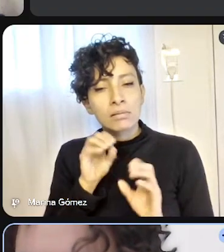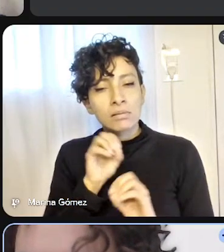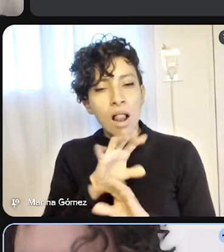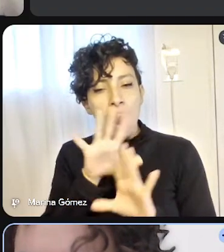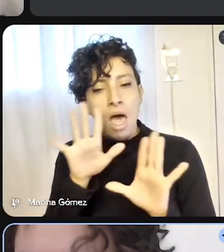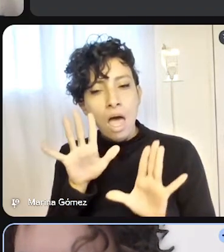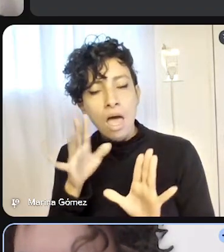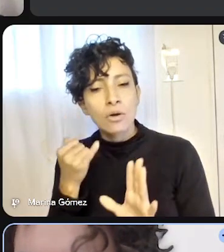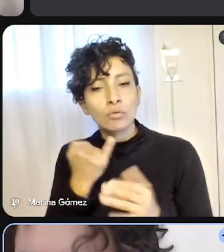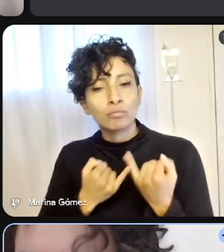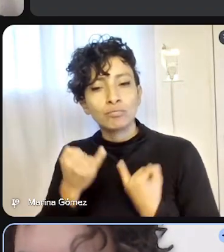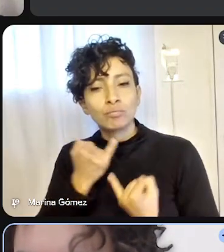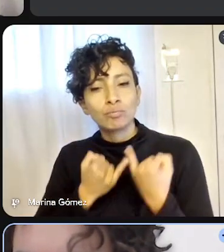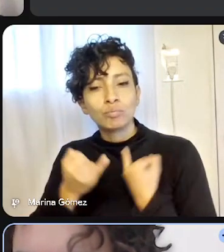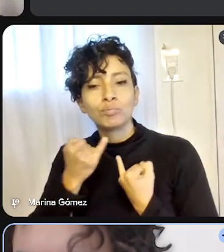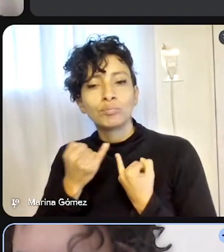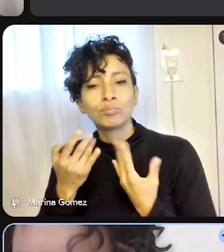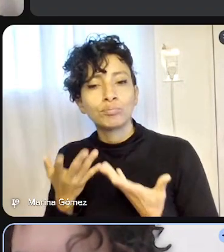mensaje.